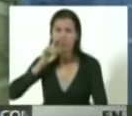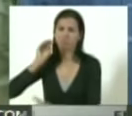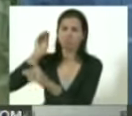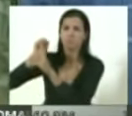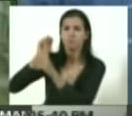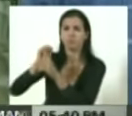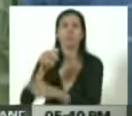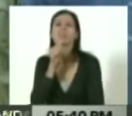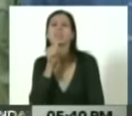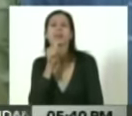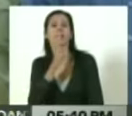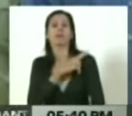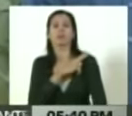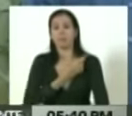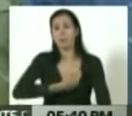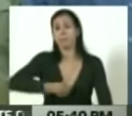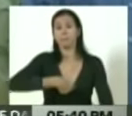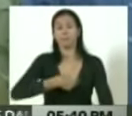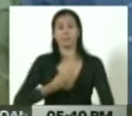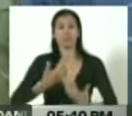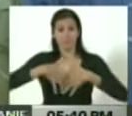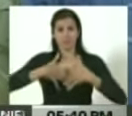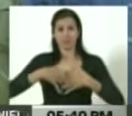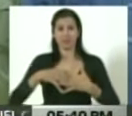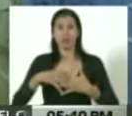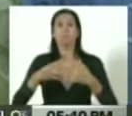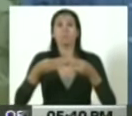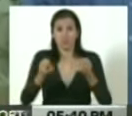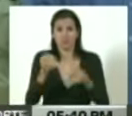de una empresa del Estado venezolano.